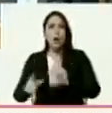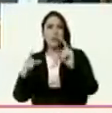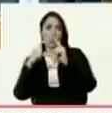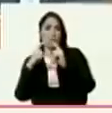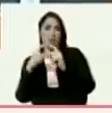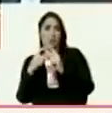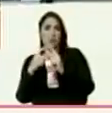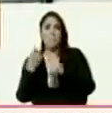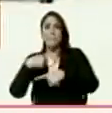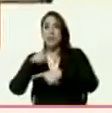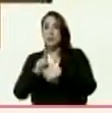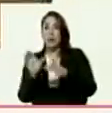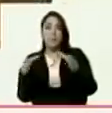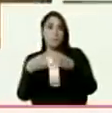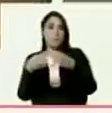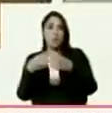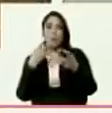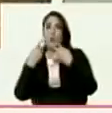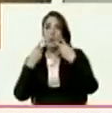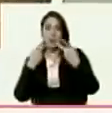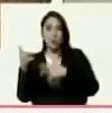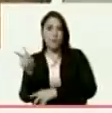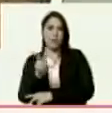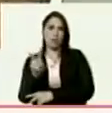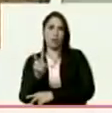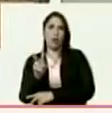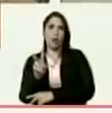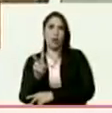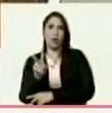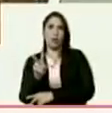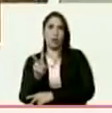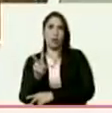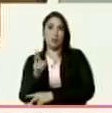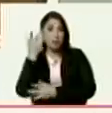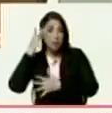era el principal partido político de Venezuela, no era los historiadores.